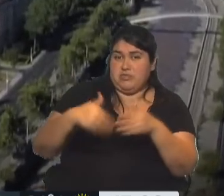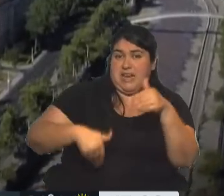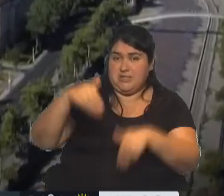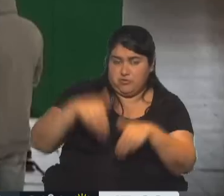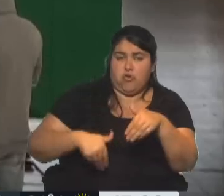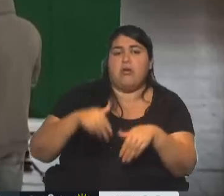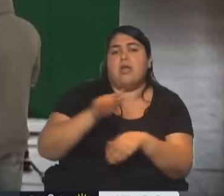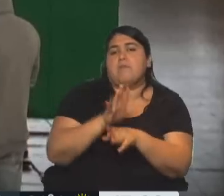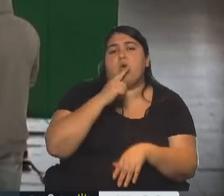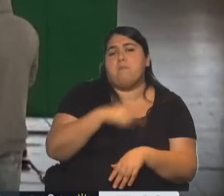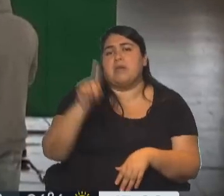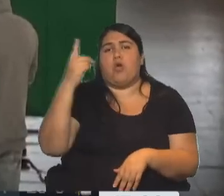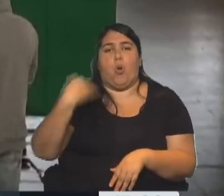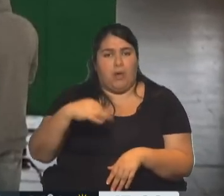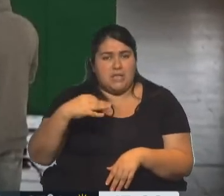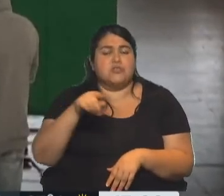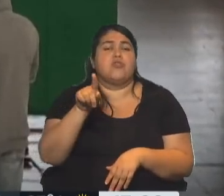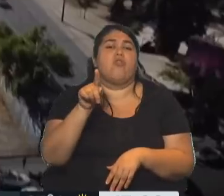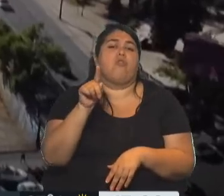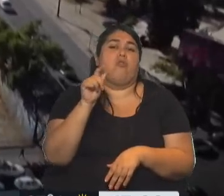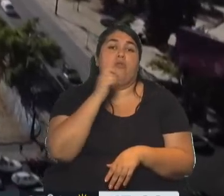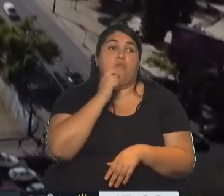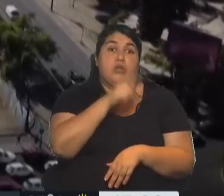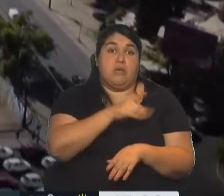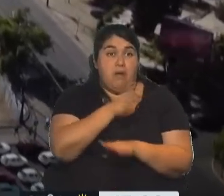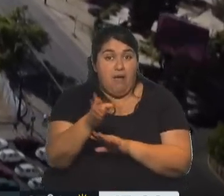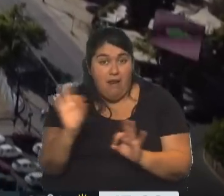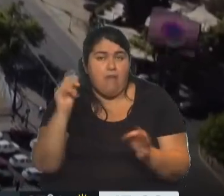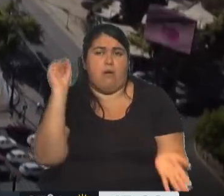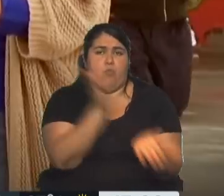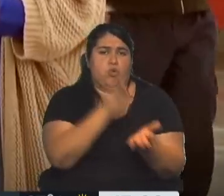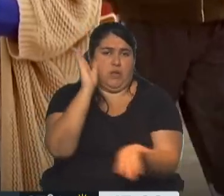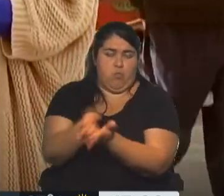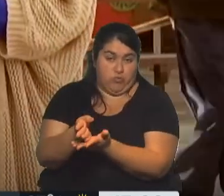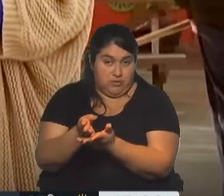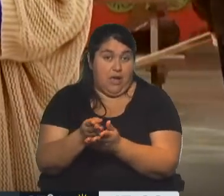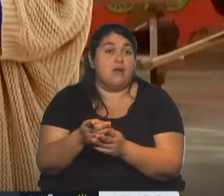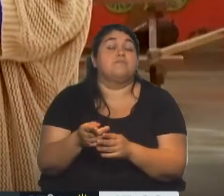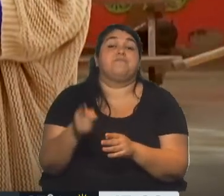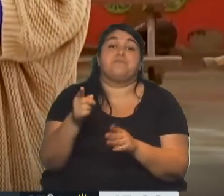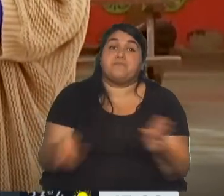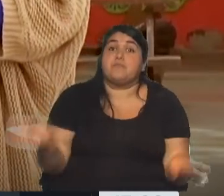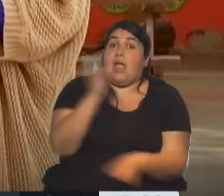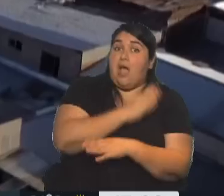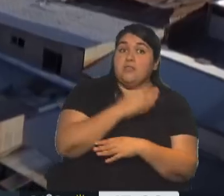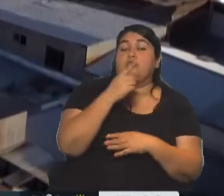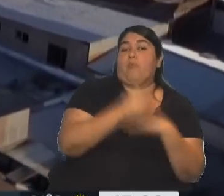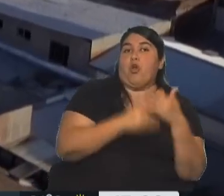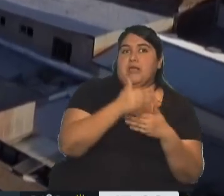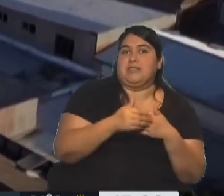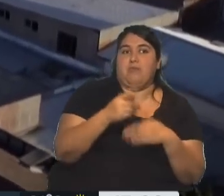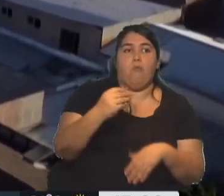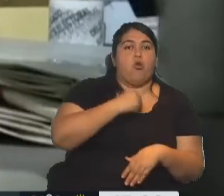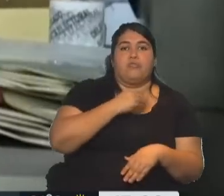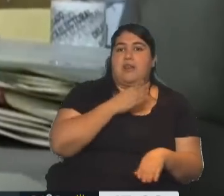fueron obligatorias, bajo penas de fuertes multas, mientras que las anteriores, en las que ganó el progresismo, habían sido